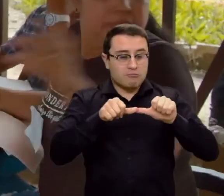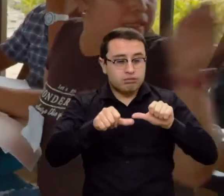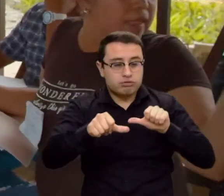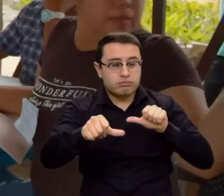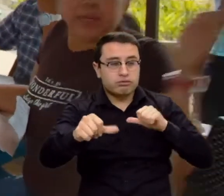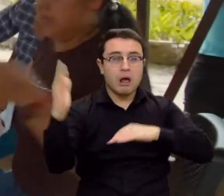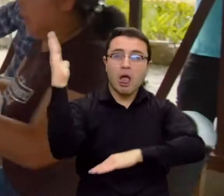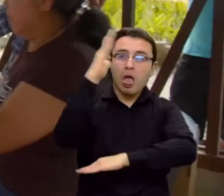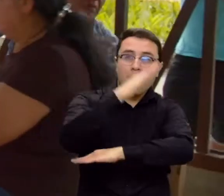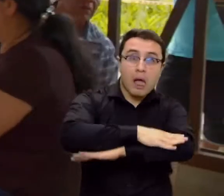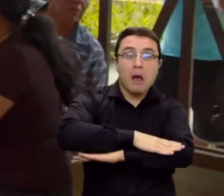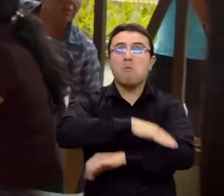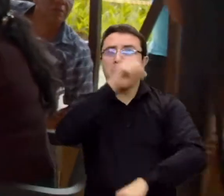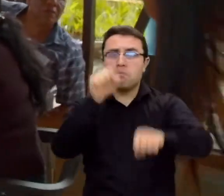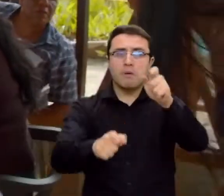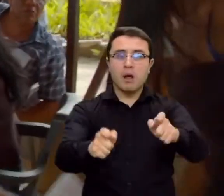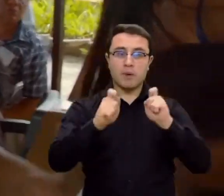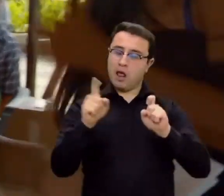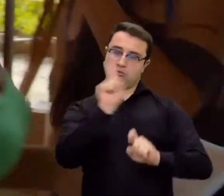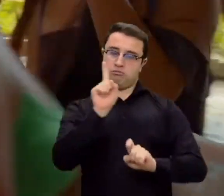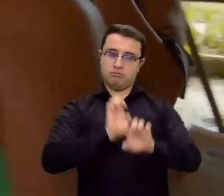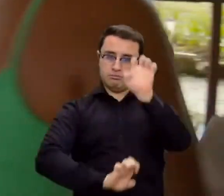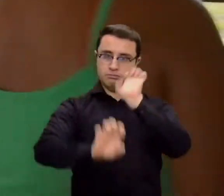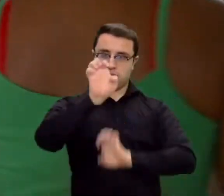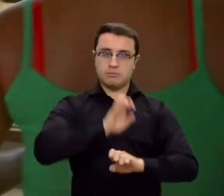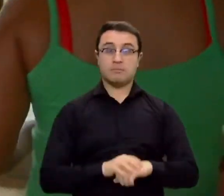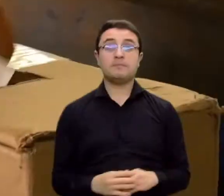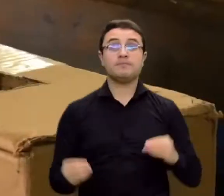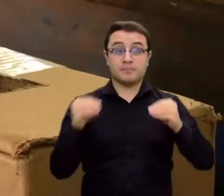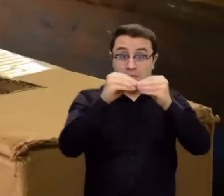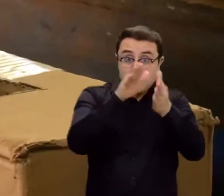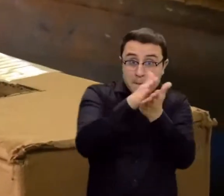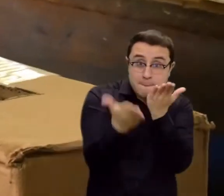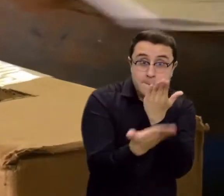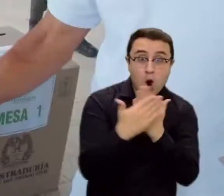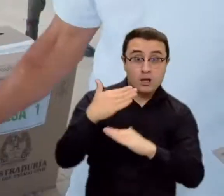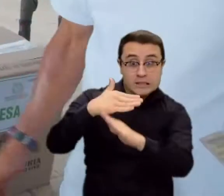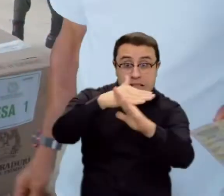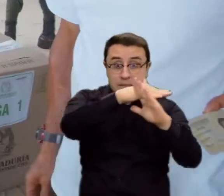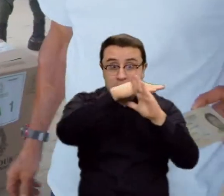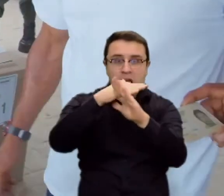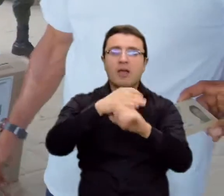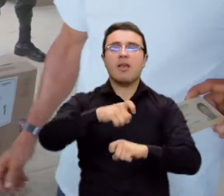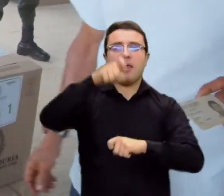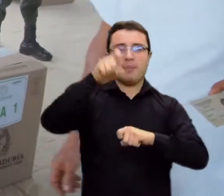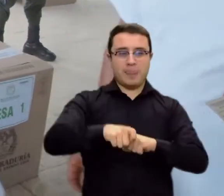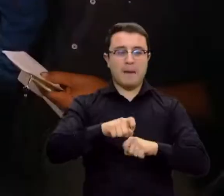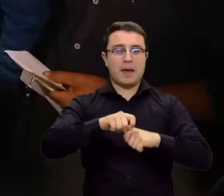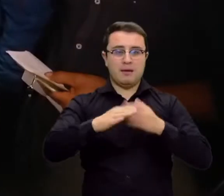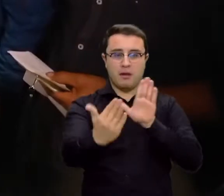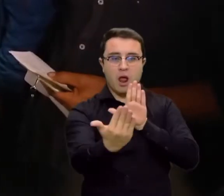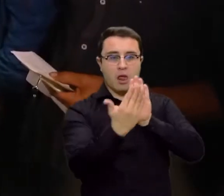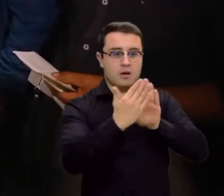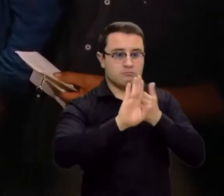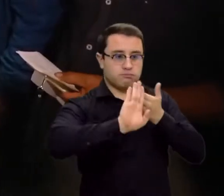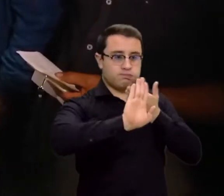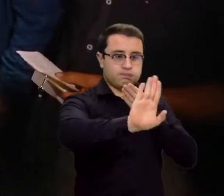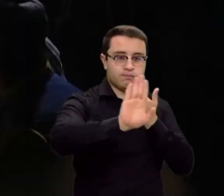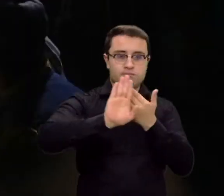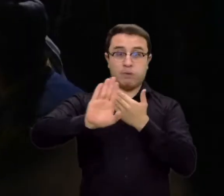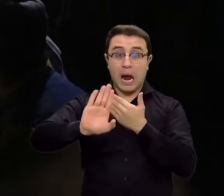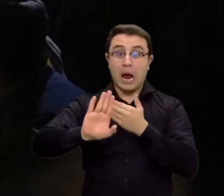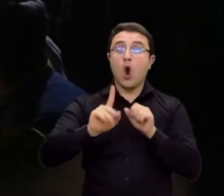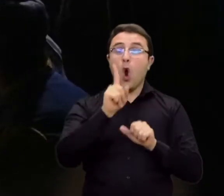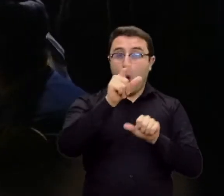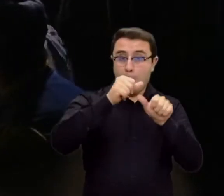contagiar. Dentro del protocolo de bioseguridad también está establecido que debe mantener su distanciamiento uno de otro, mínimo de metro y medio, dos